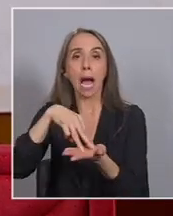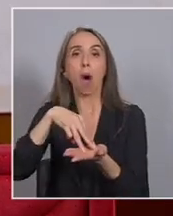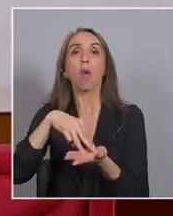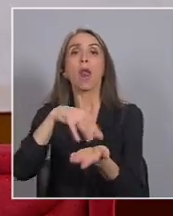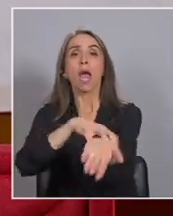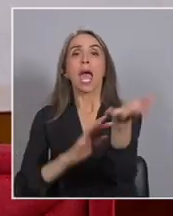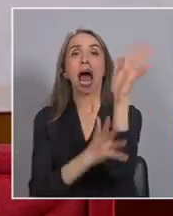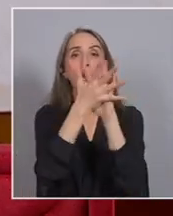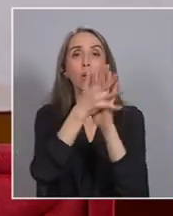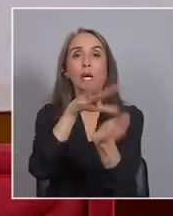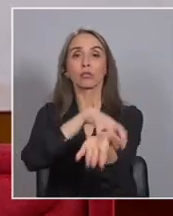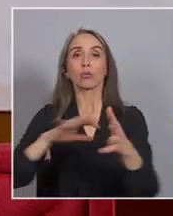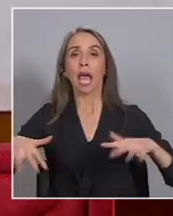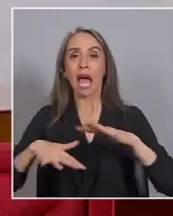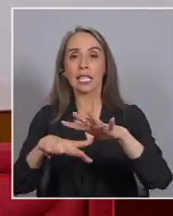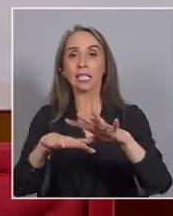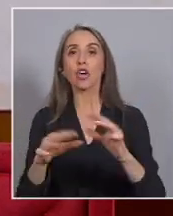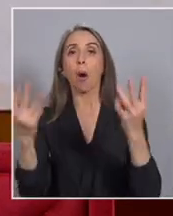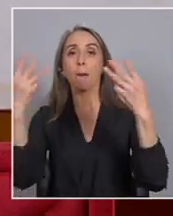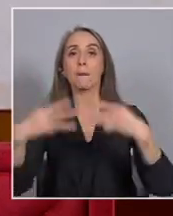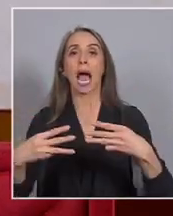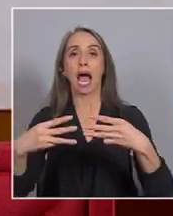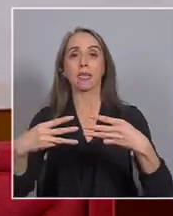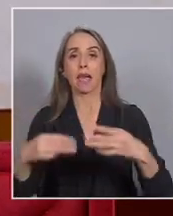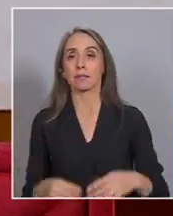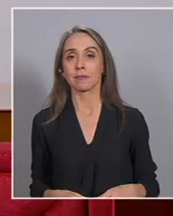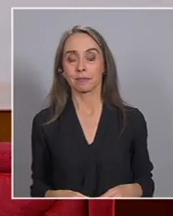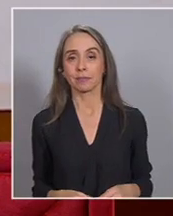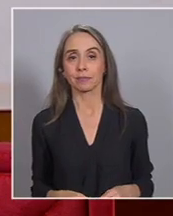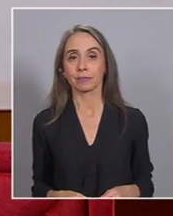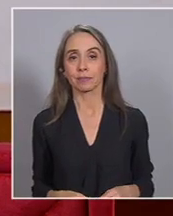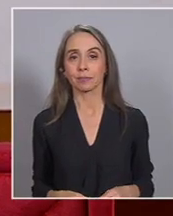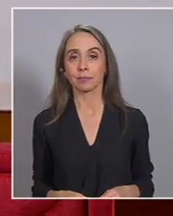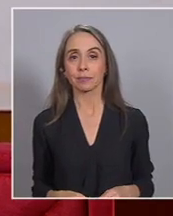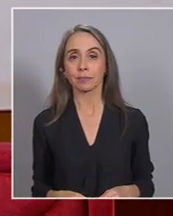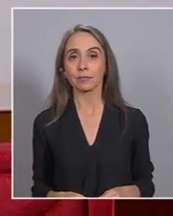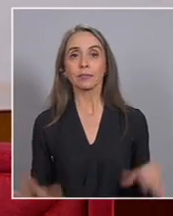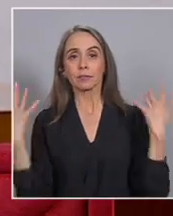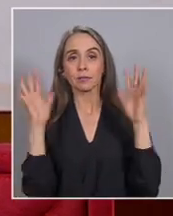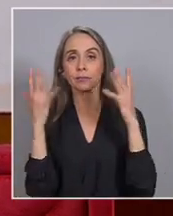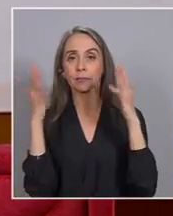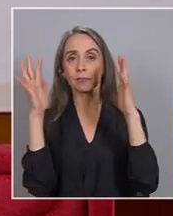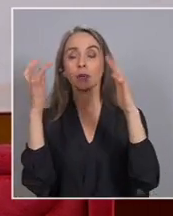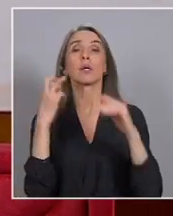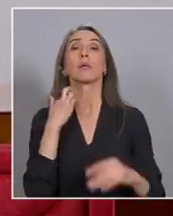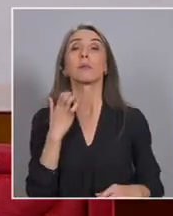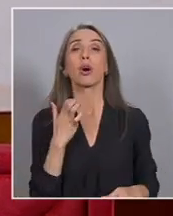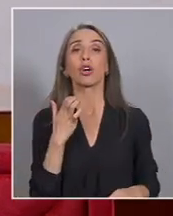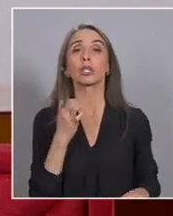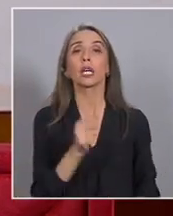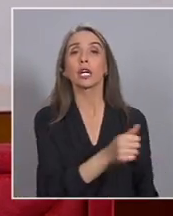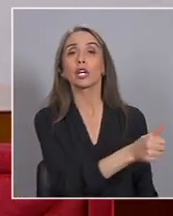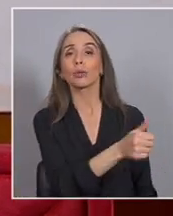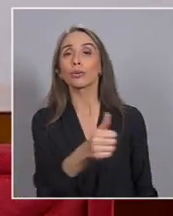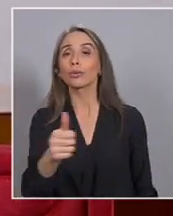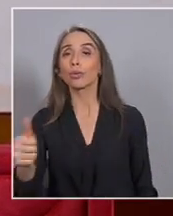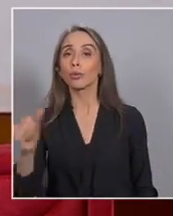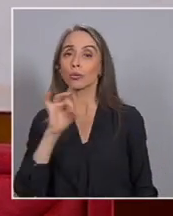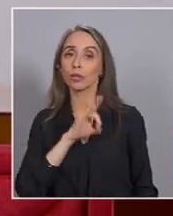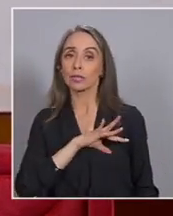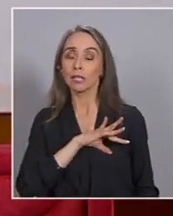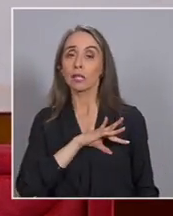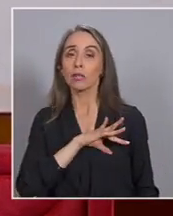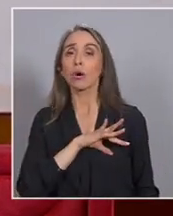Araucanía, Los Ríos y Magallanes. Porque todos, compatriotas,